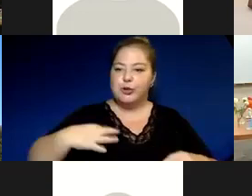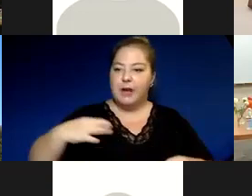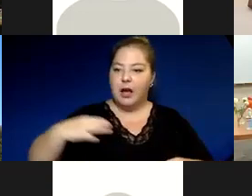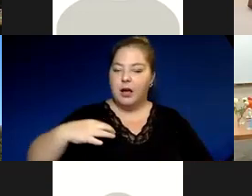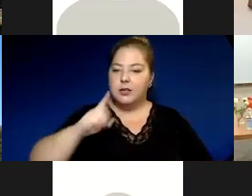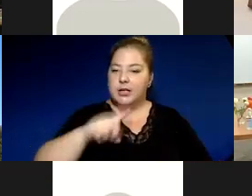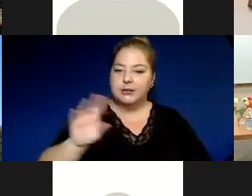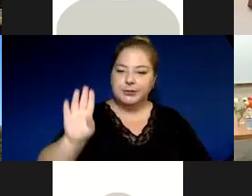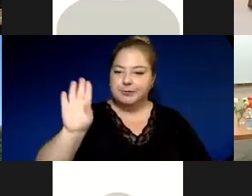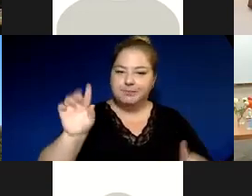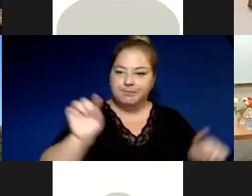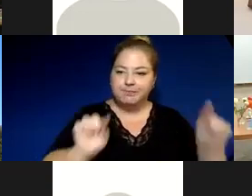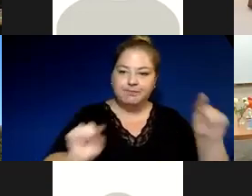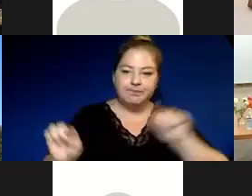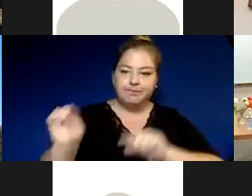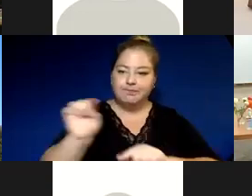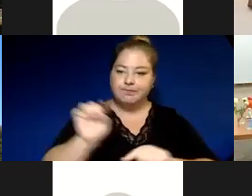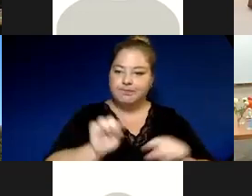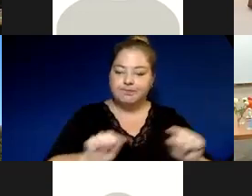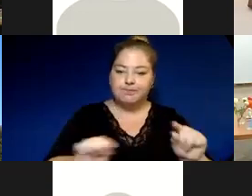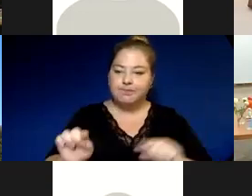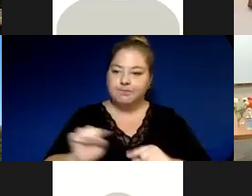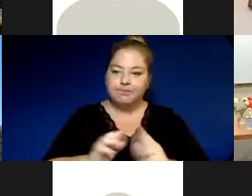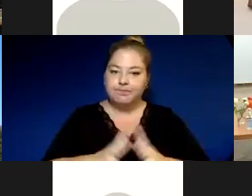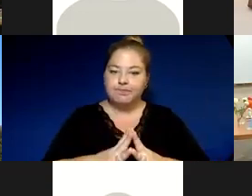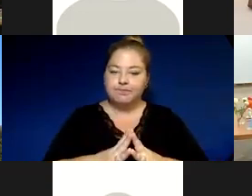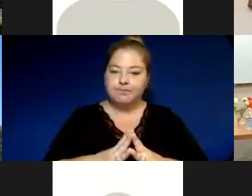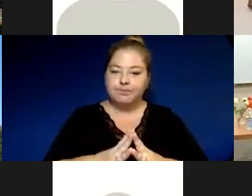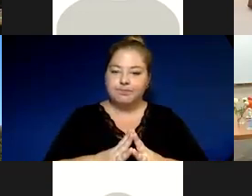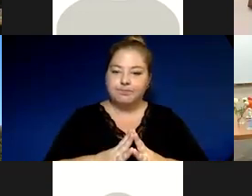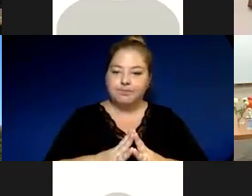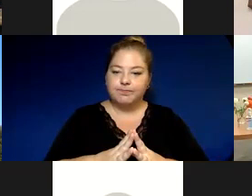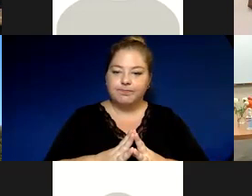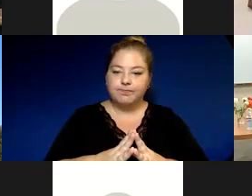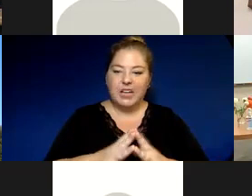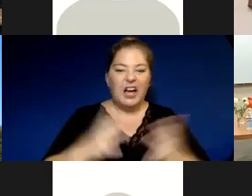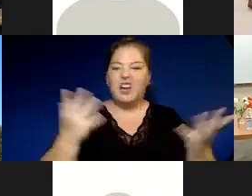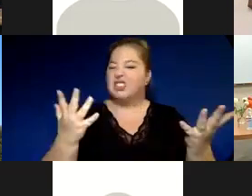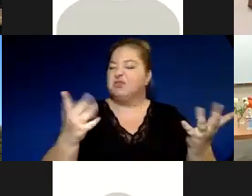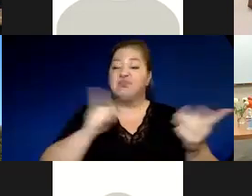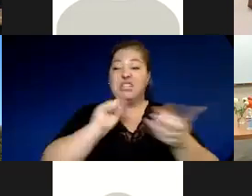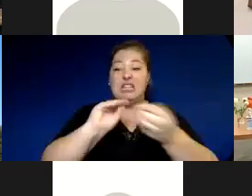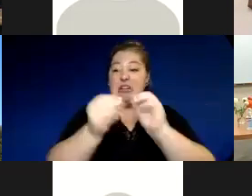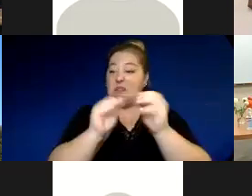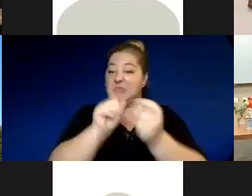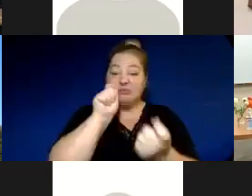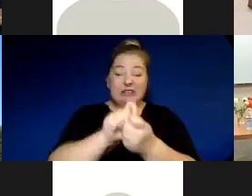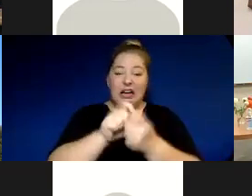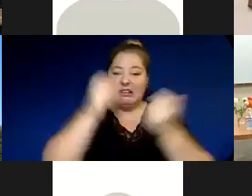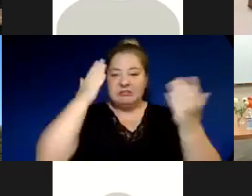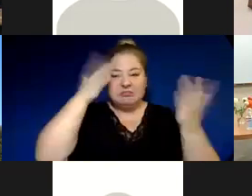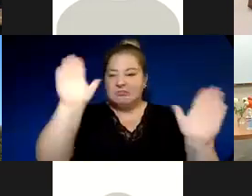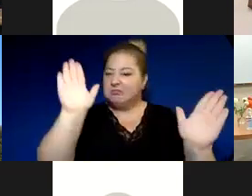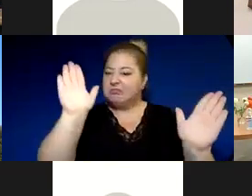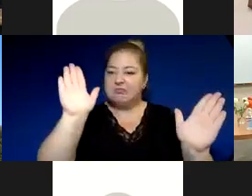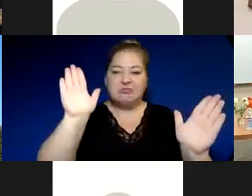específicas. Sí. No, no, no, no, no tengo esas cifras exactas. Karen, me comunicaré con usted